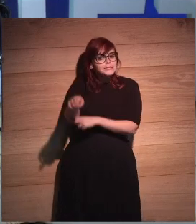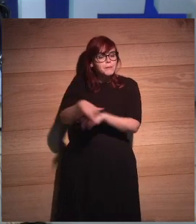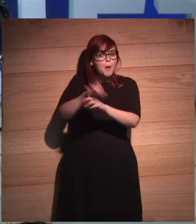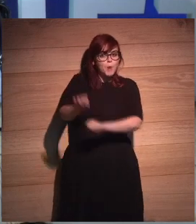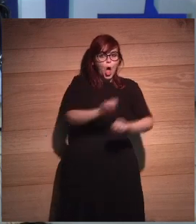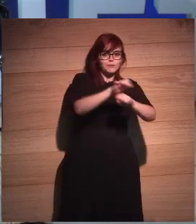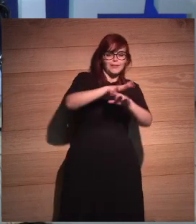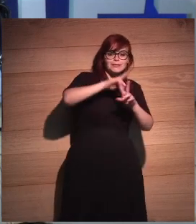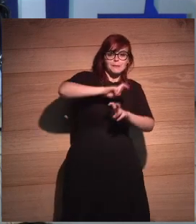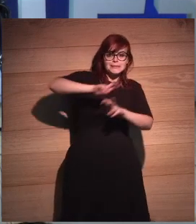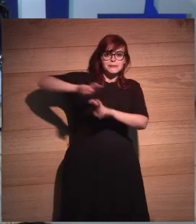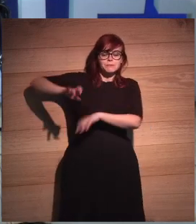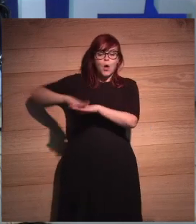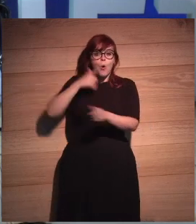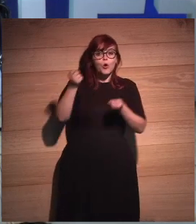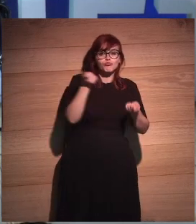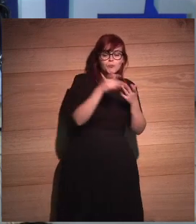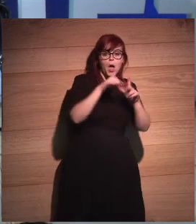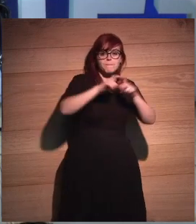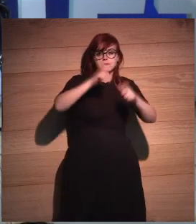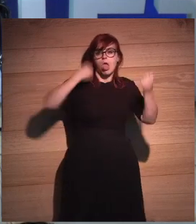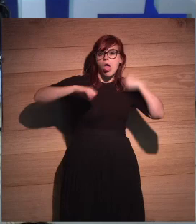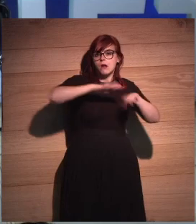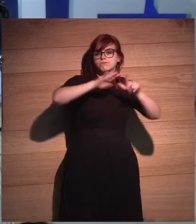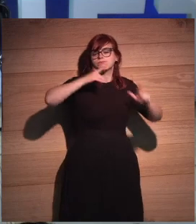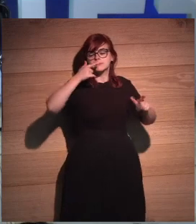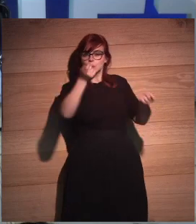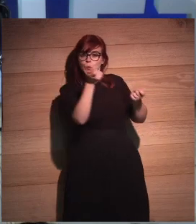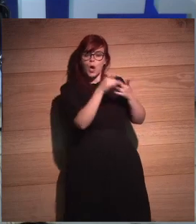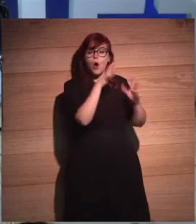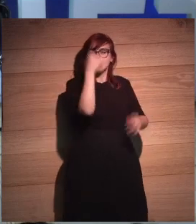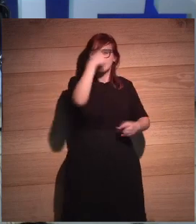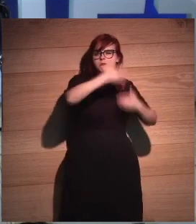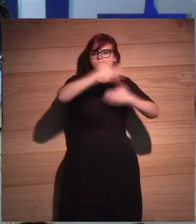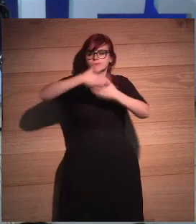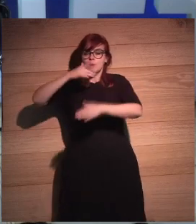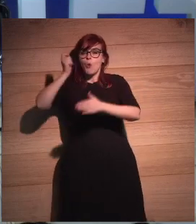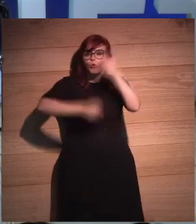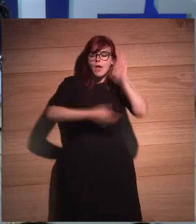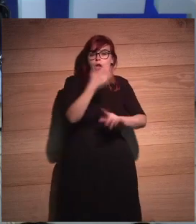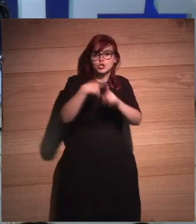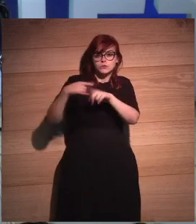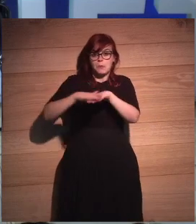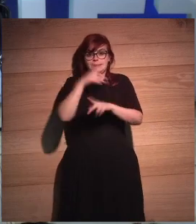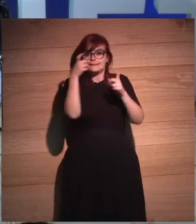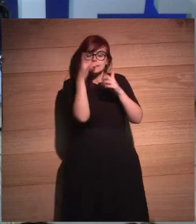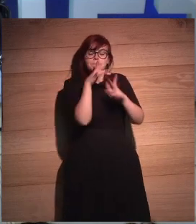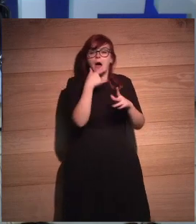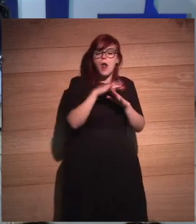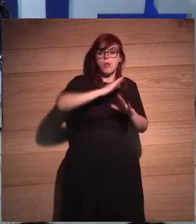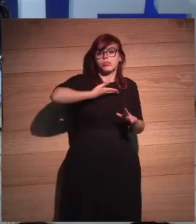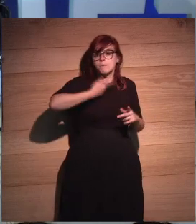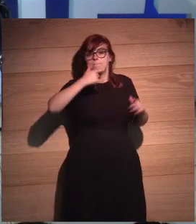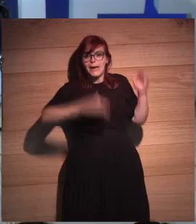proteger más en esto y en aquello, o va a regular a los grandes actores, o sé que les va a poner unas multas descomunales para que no hagan nada